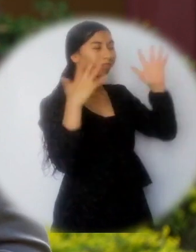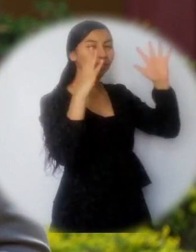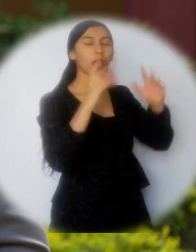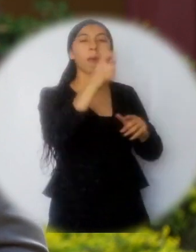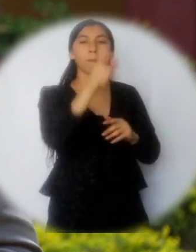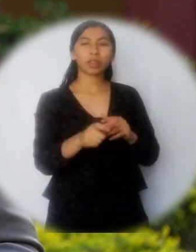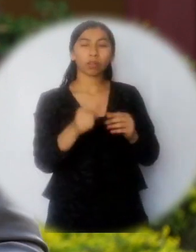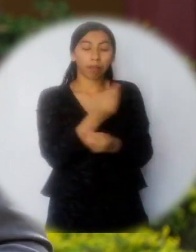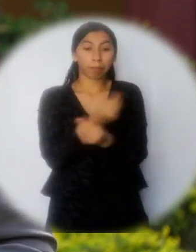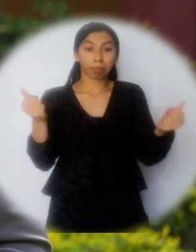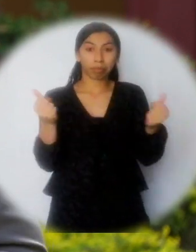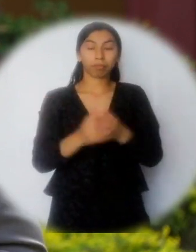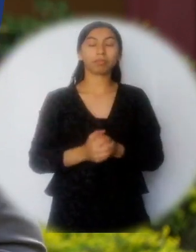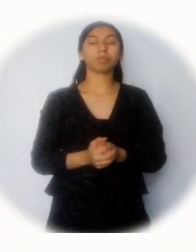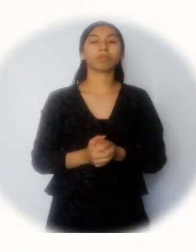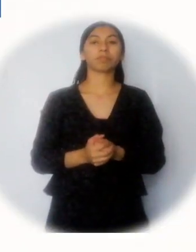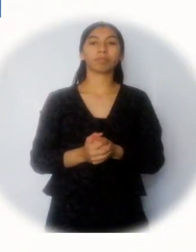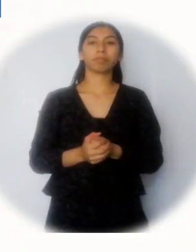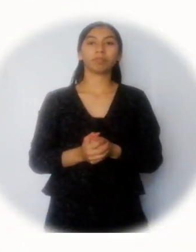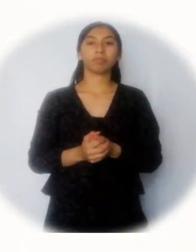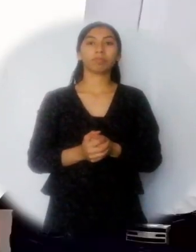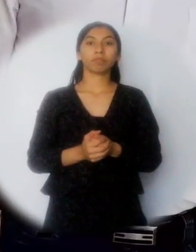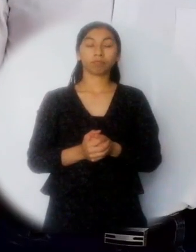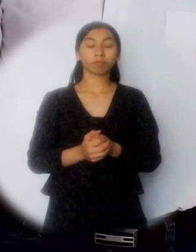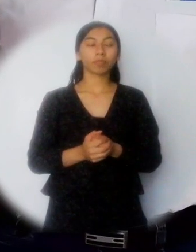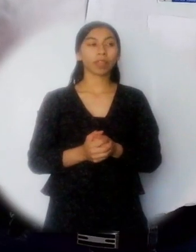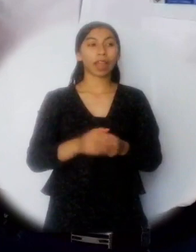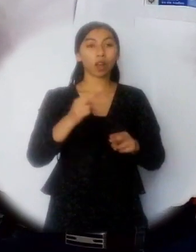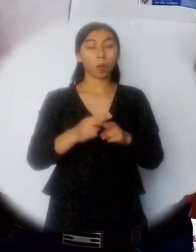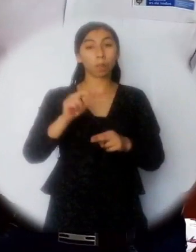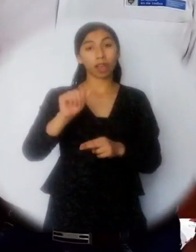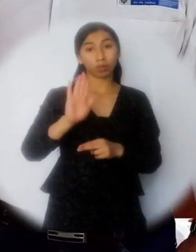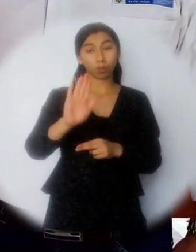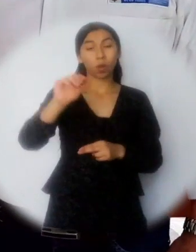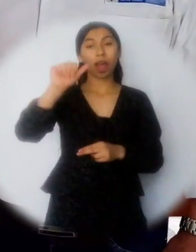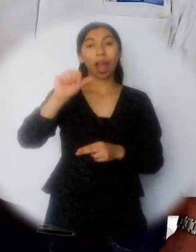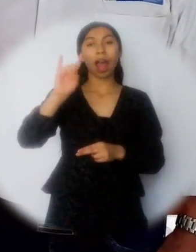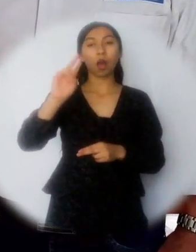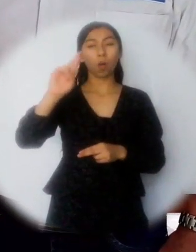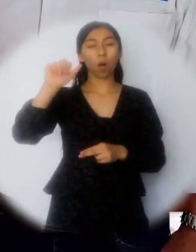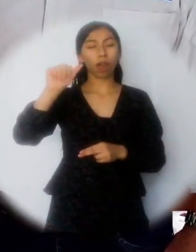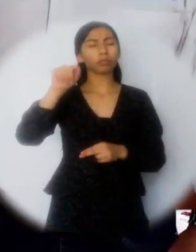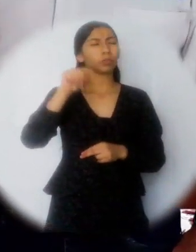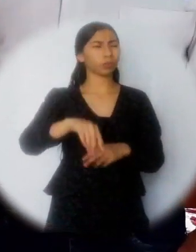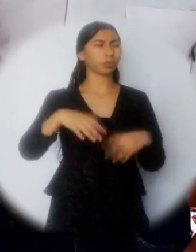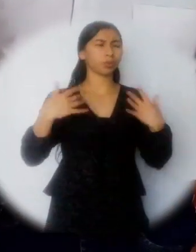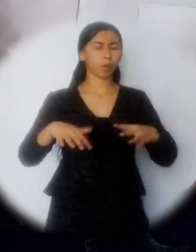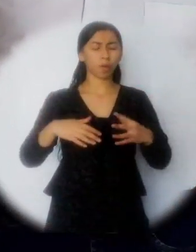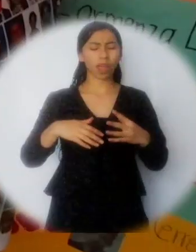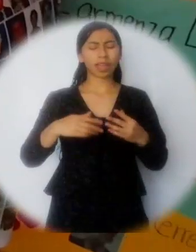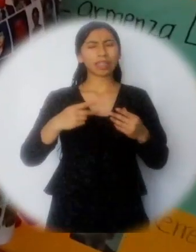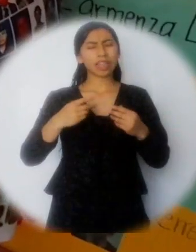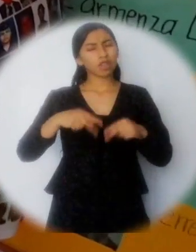las Víctimas acompañó a los familiares en este acto. Aura María Díaz ha dedicado gran parte de su vida a trabajar para